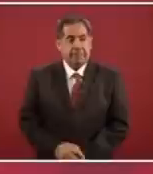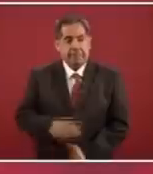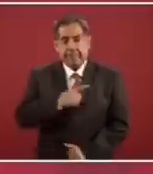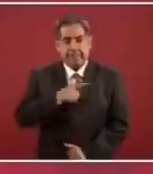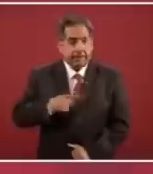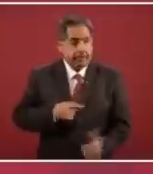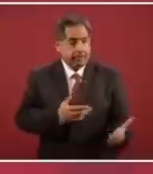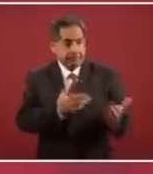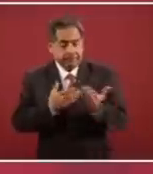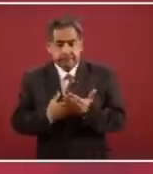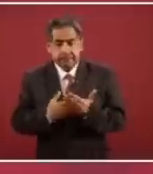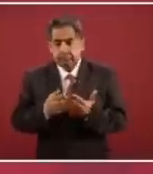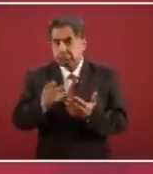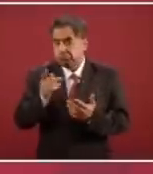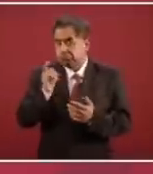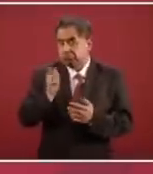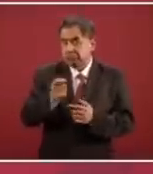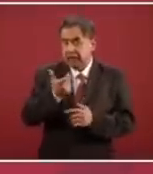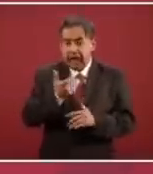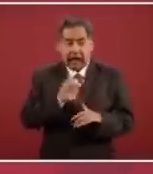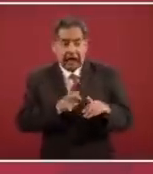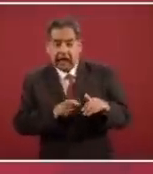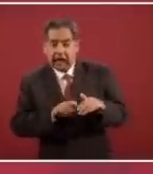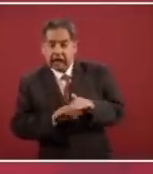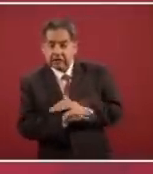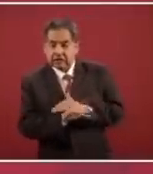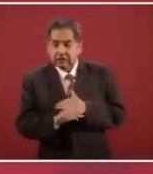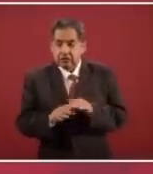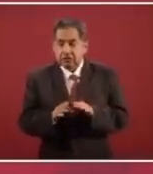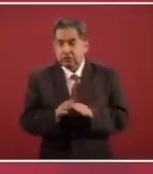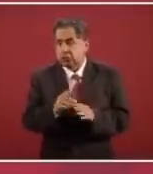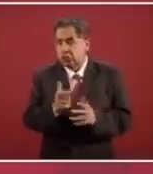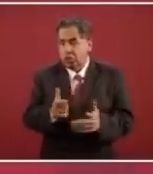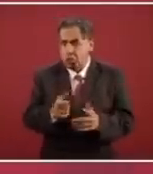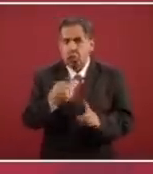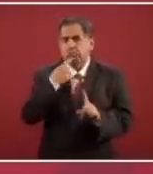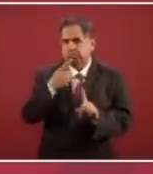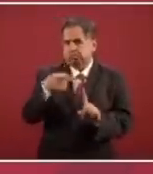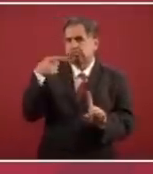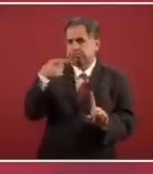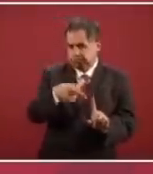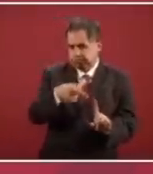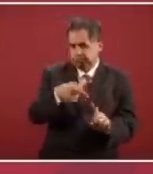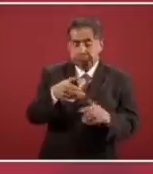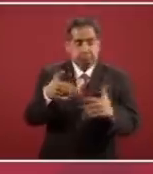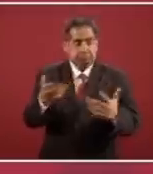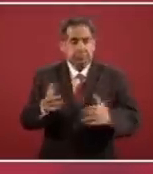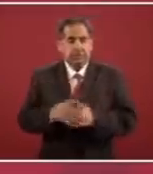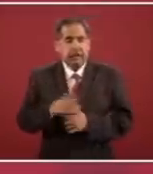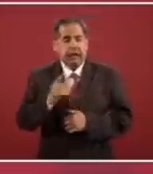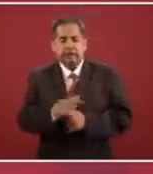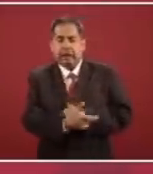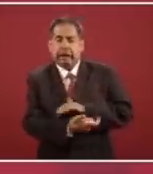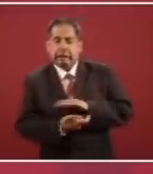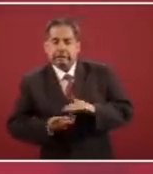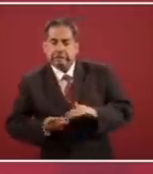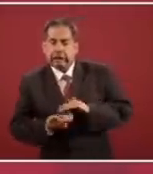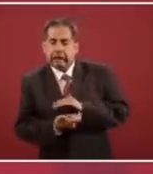si hubo dinero de por medio. La acusación va en ese sentido, de que hubo